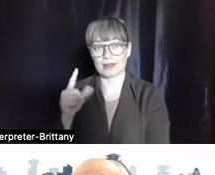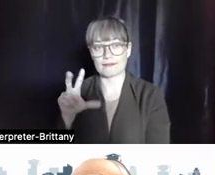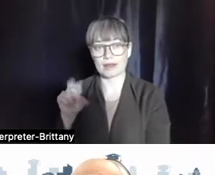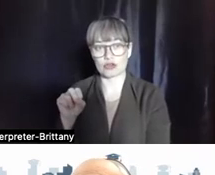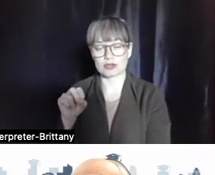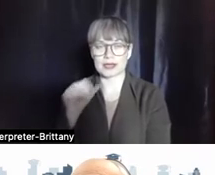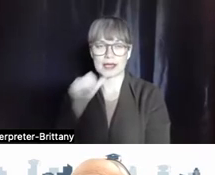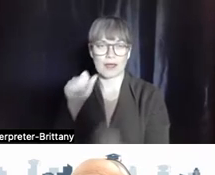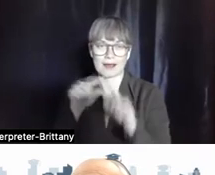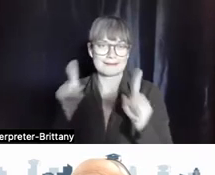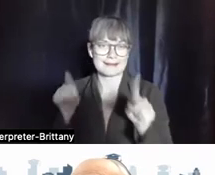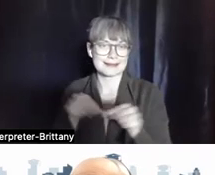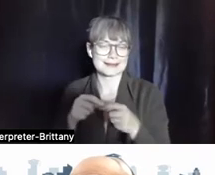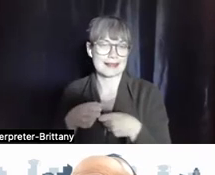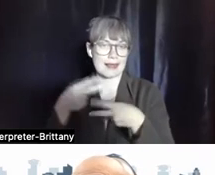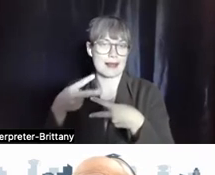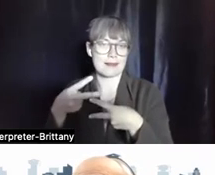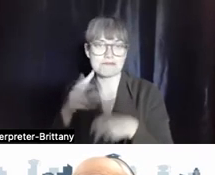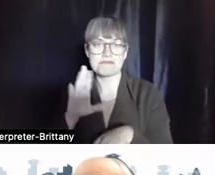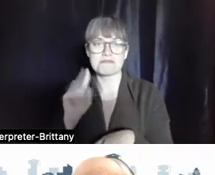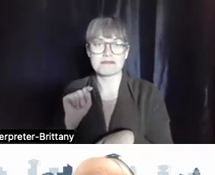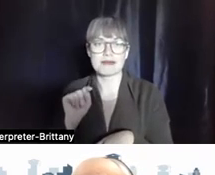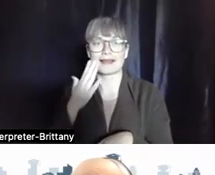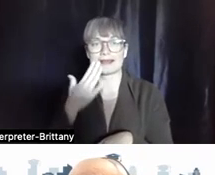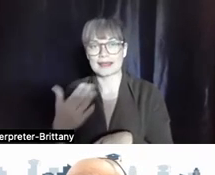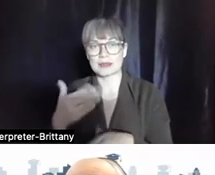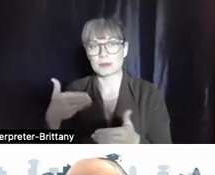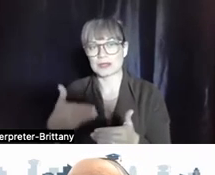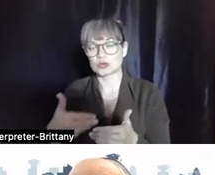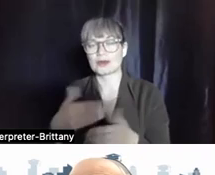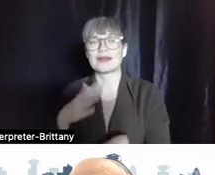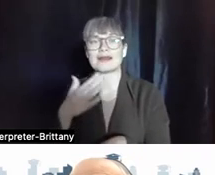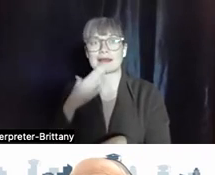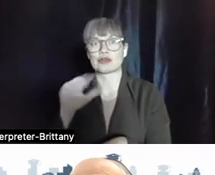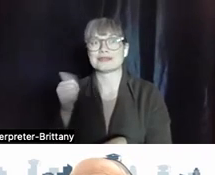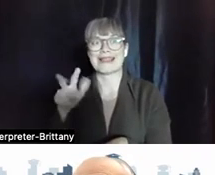9:30 a 11:30. No tengo la información en este momento, pero